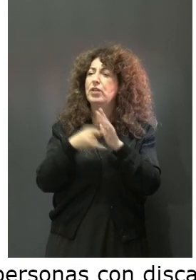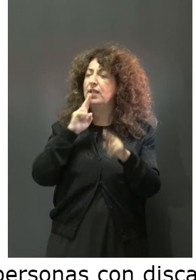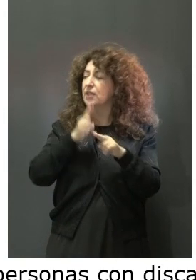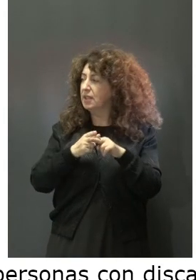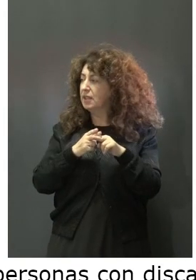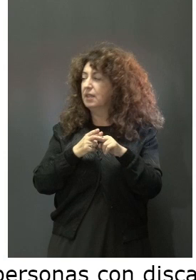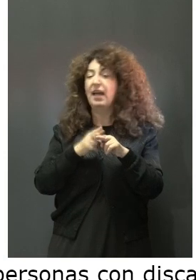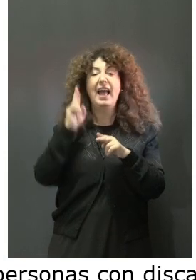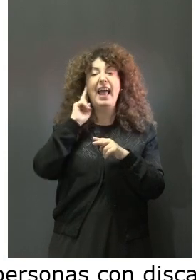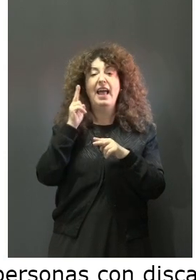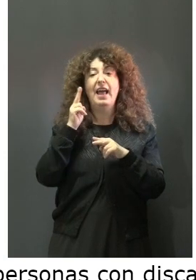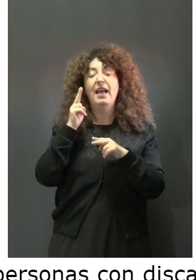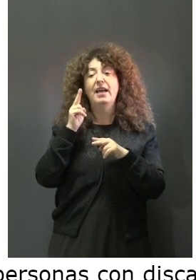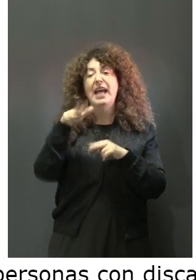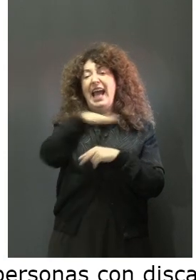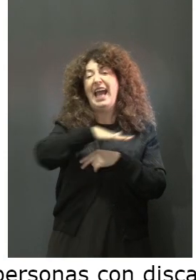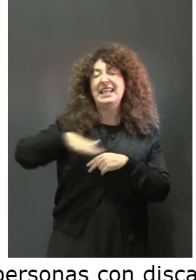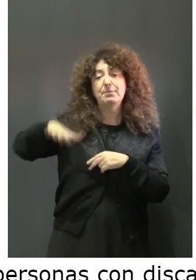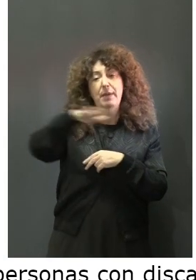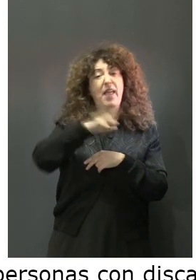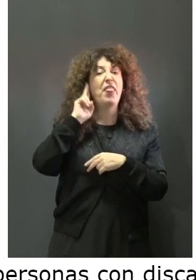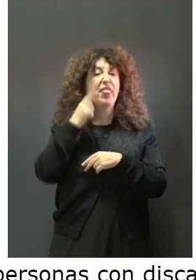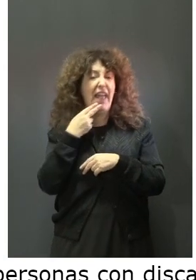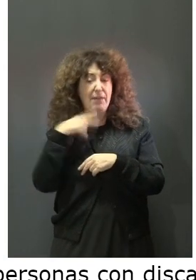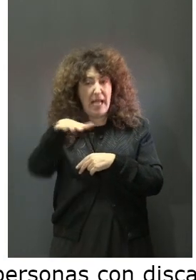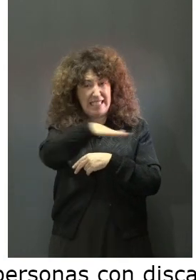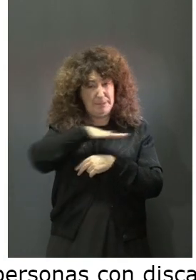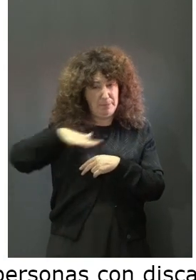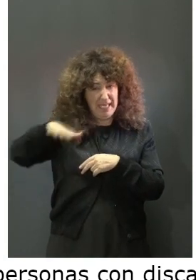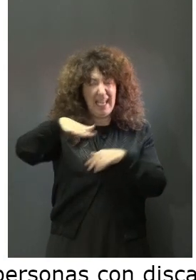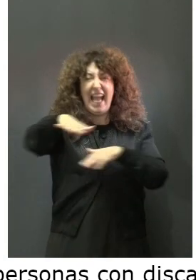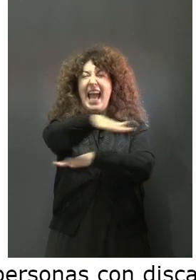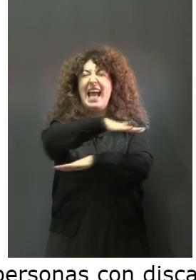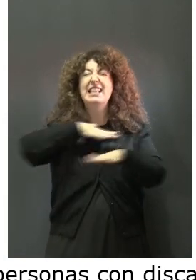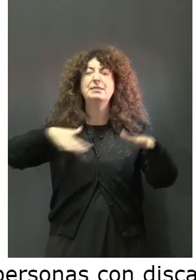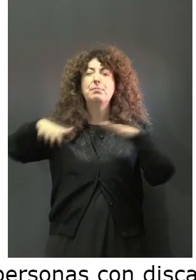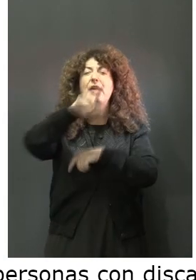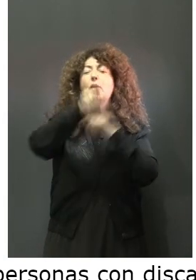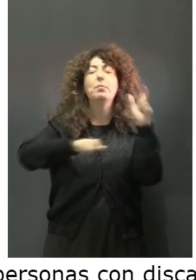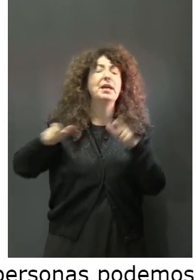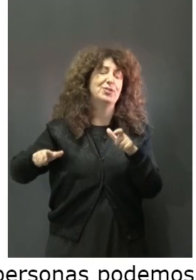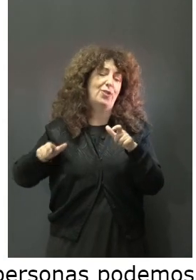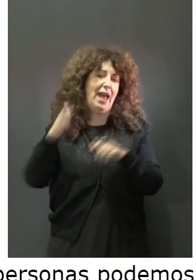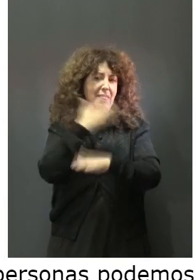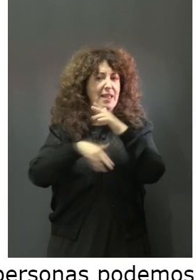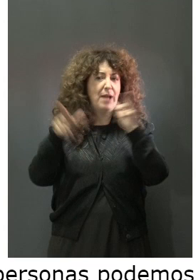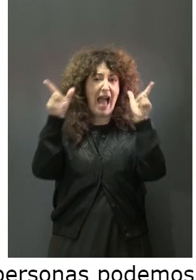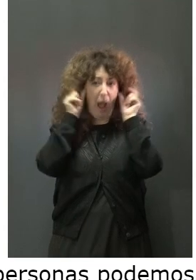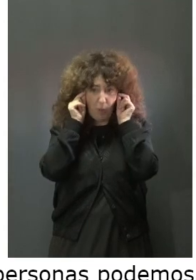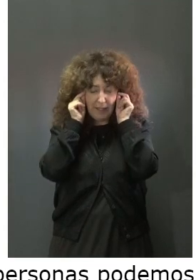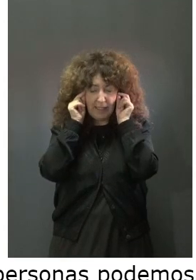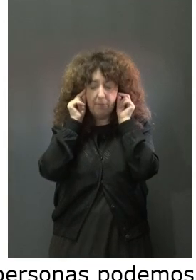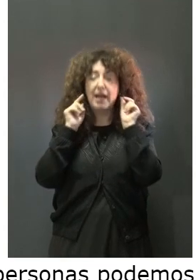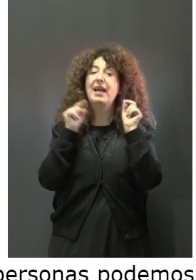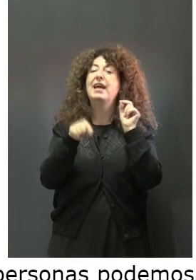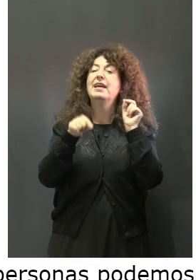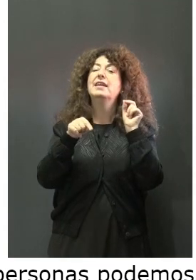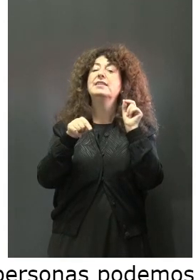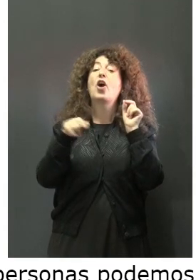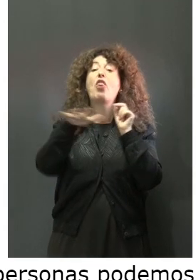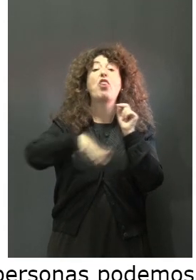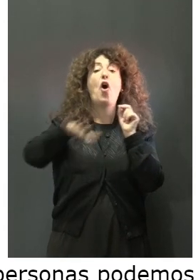Deaf Space, espacio para personas sordas o con discapacidad auditiva, que se lleva en